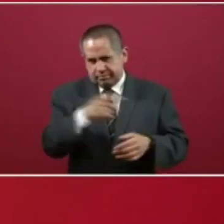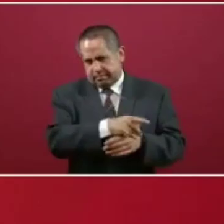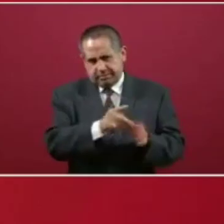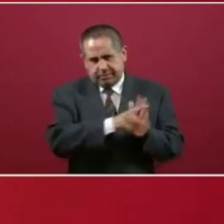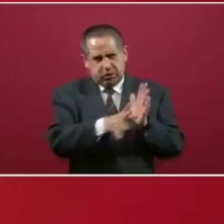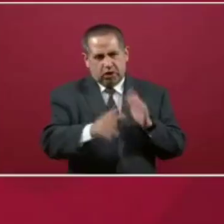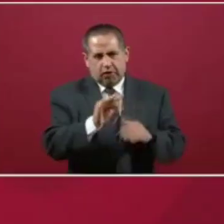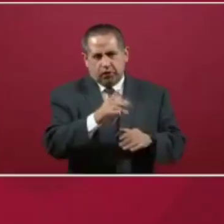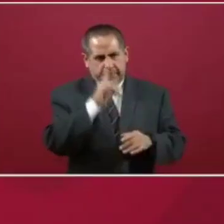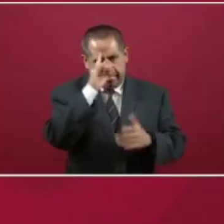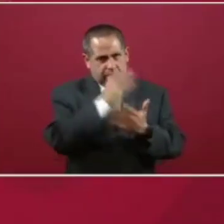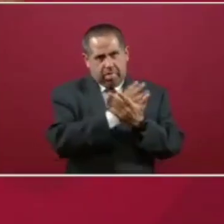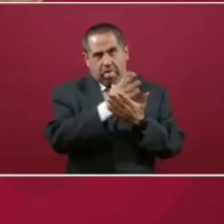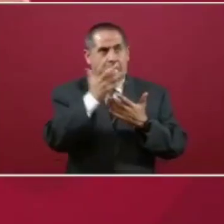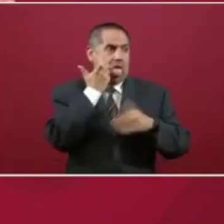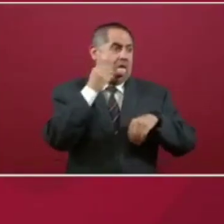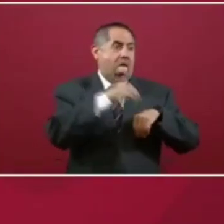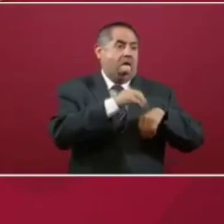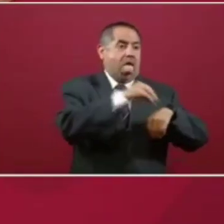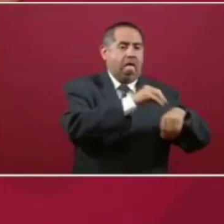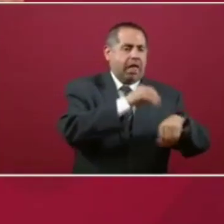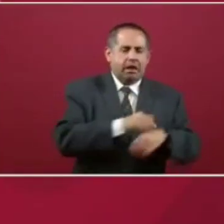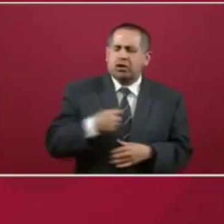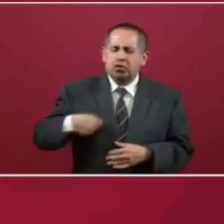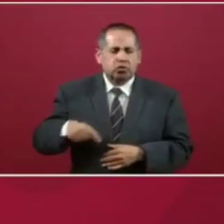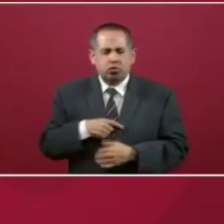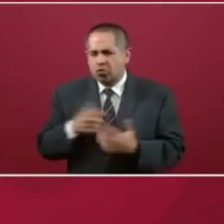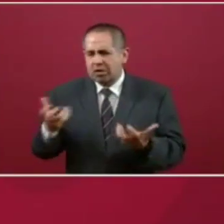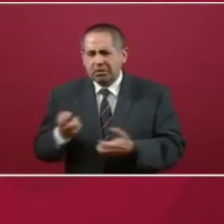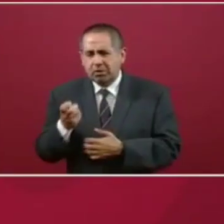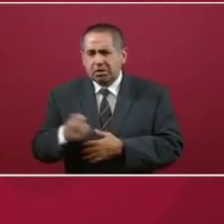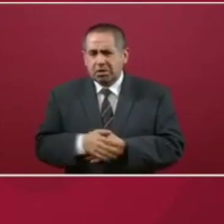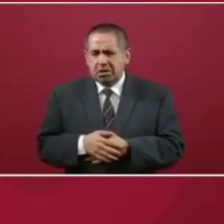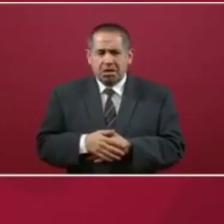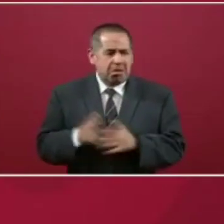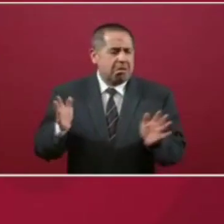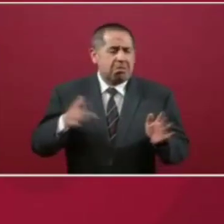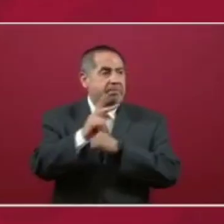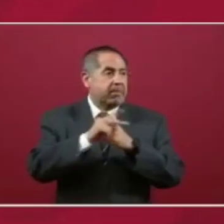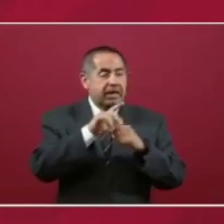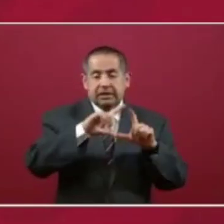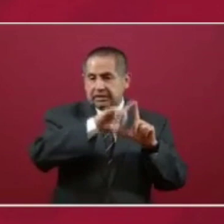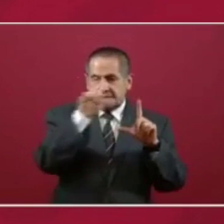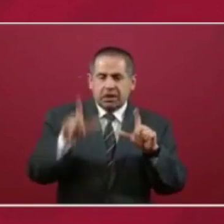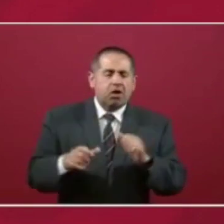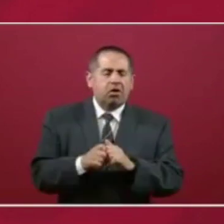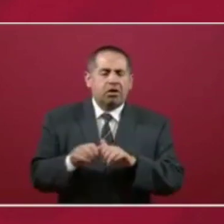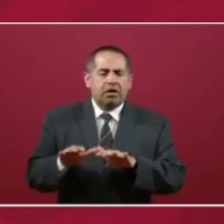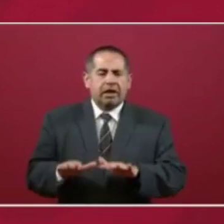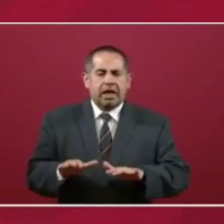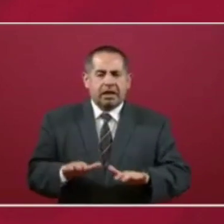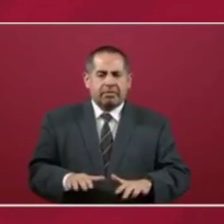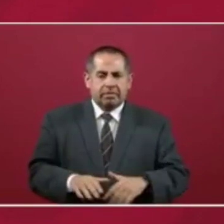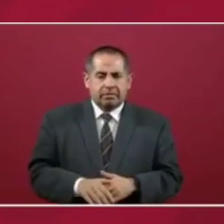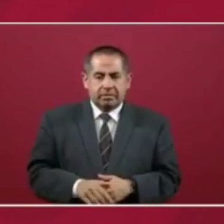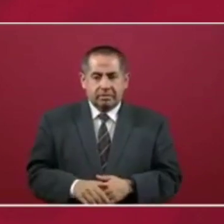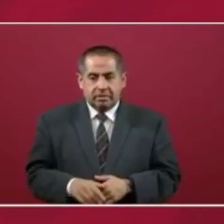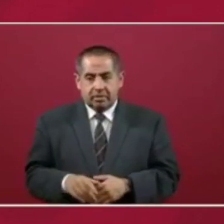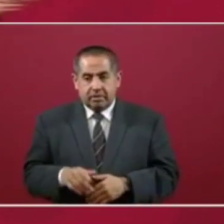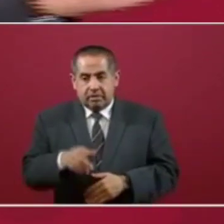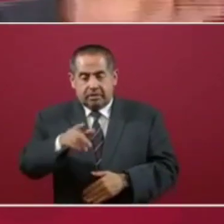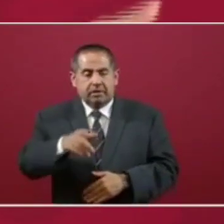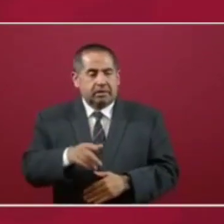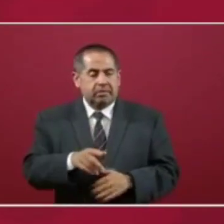se pasaron. O sea, nosotros no hacemos eso, no tengo ningún problema de conciencia. Esto del Reforma lo digo